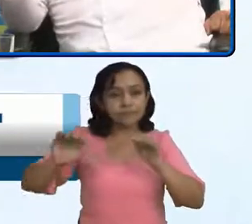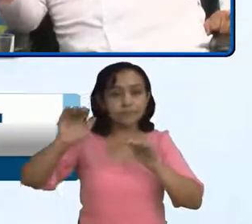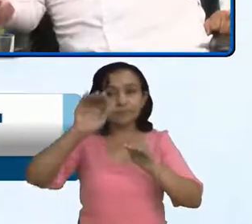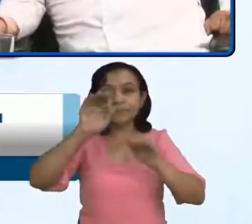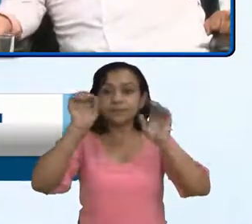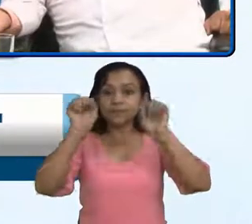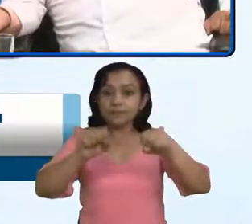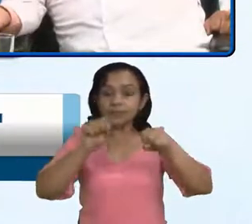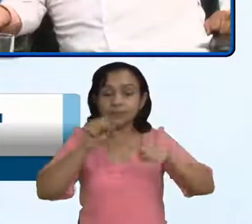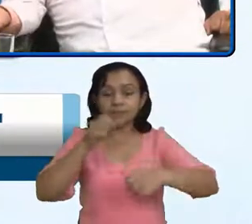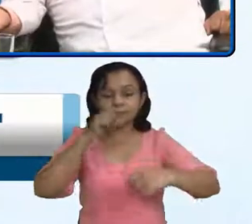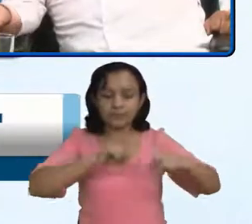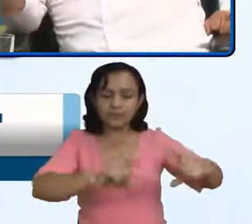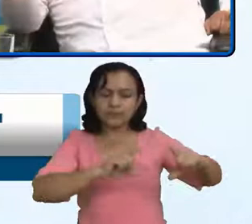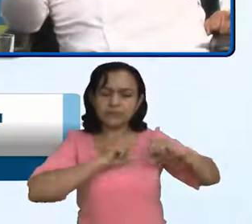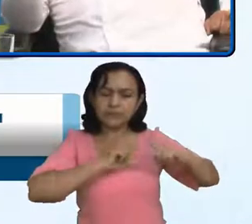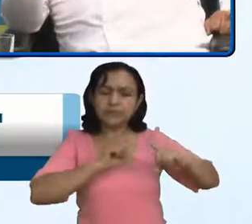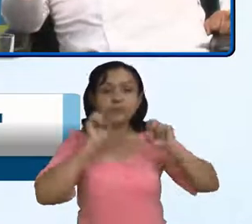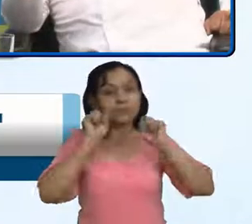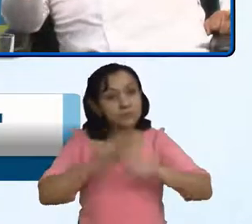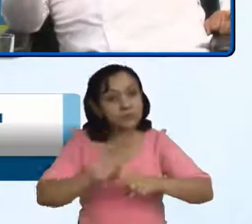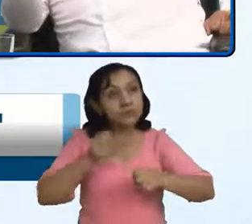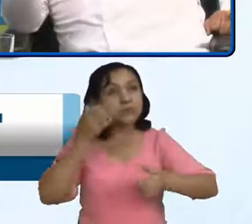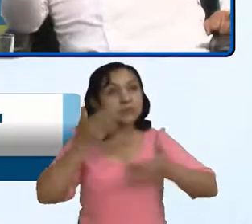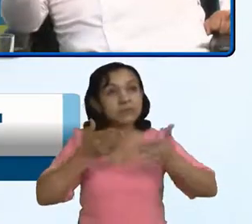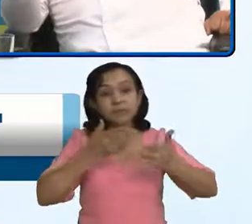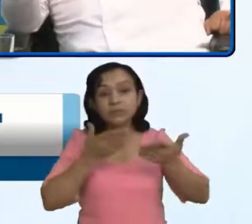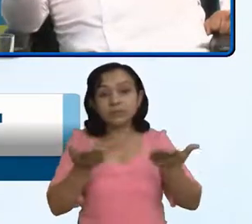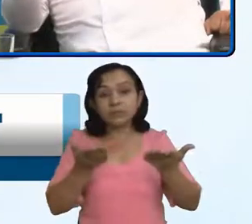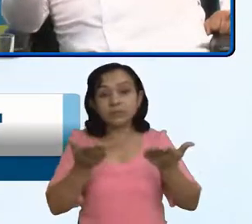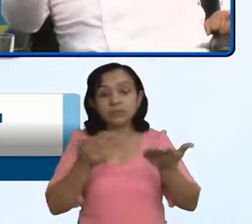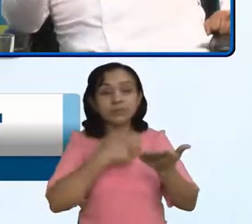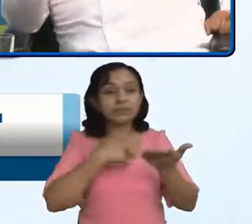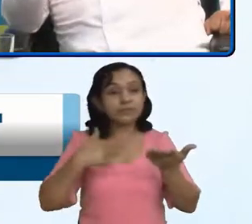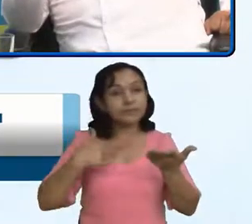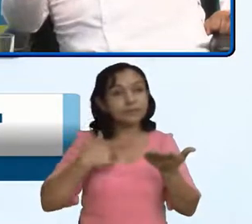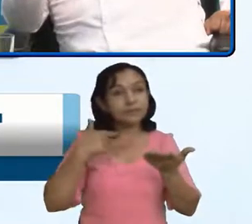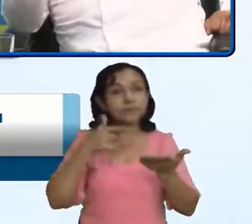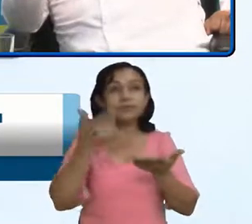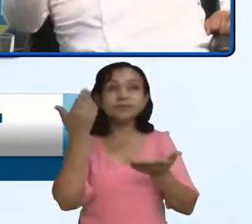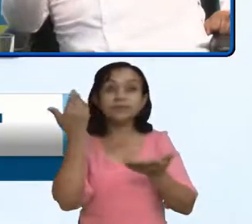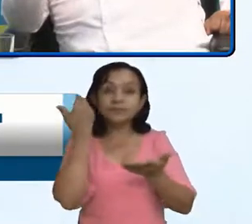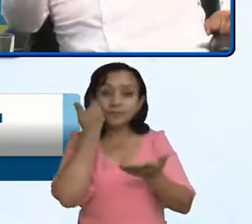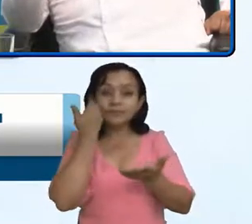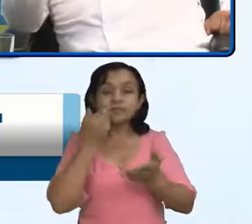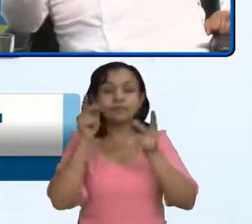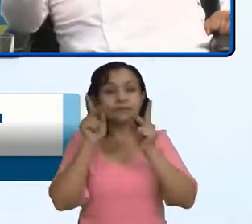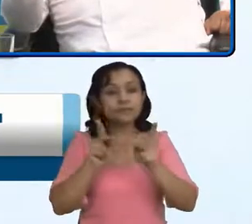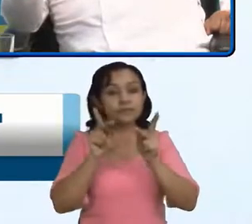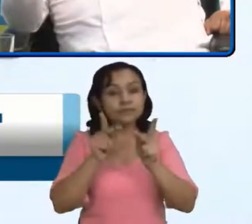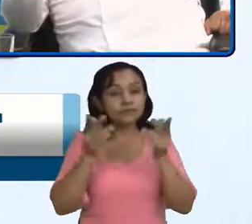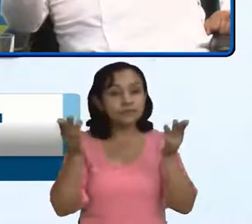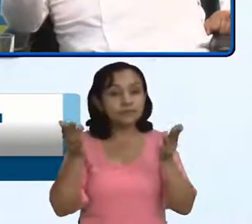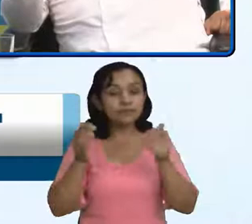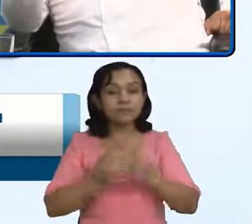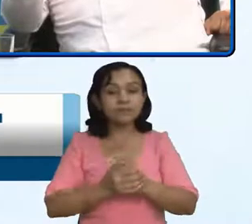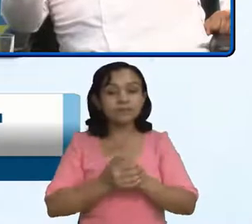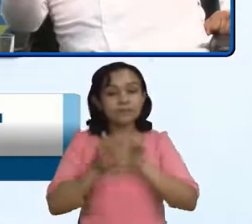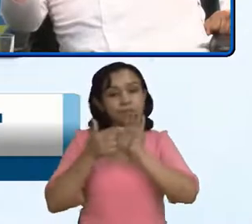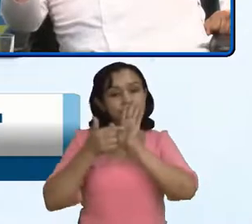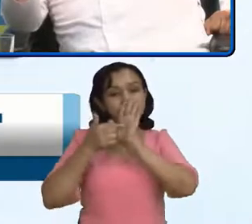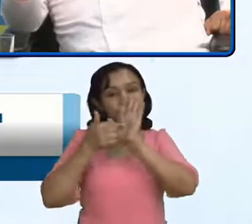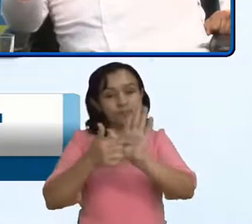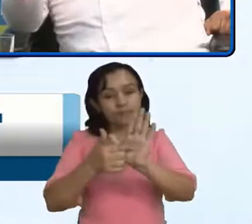de sufrir un infarto agudo del miocardio. Uh-huh. Entonces, ¿qué pasa con este tipo de pacientes? En el caso de que sea, por ejemplo,